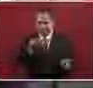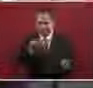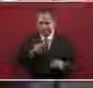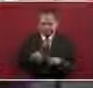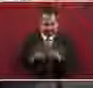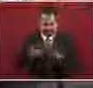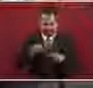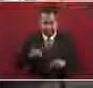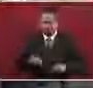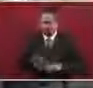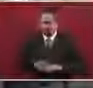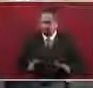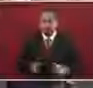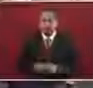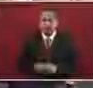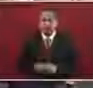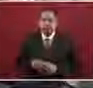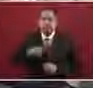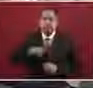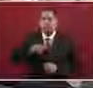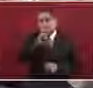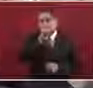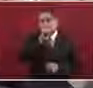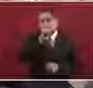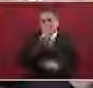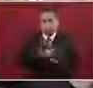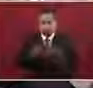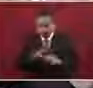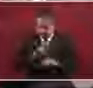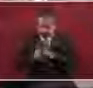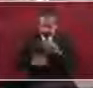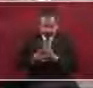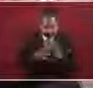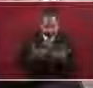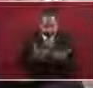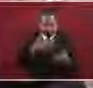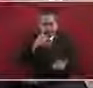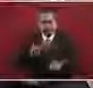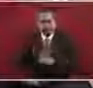O sea, no nos vamos a quedar callados.